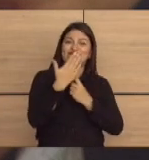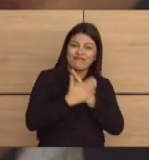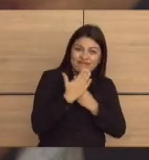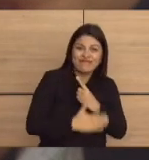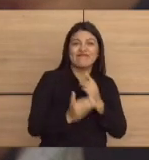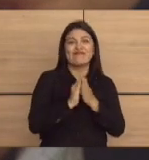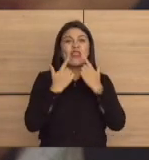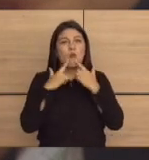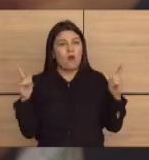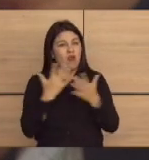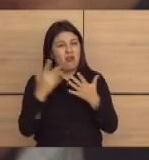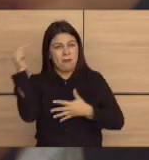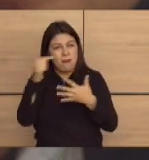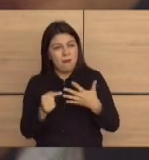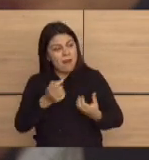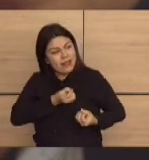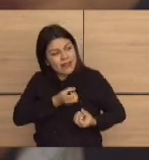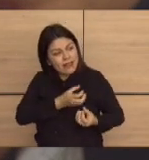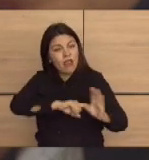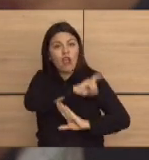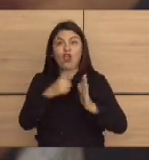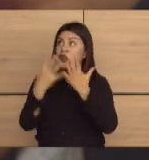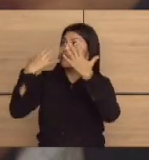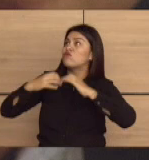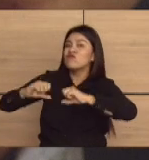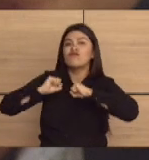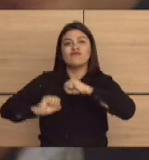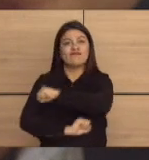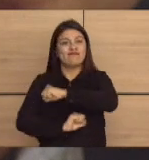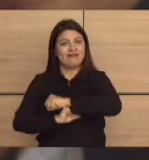psicolingüísticas. Son niños que en su gran